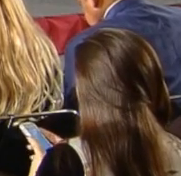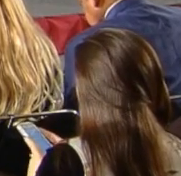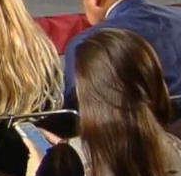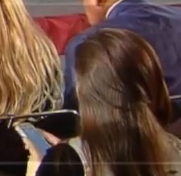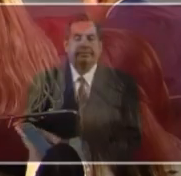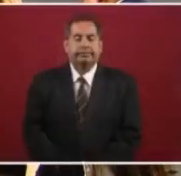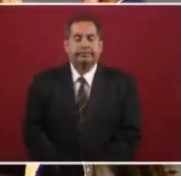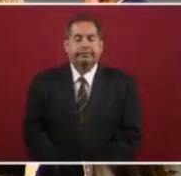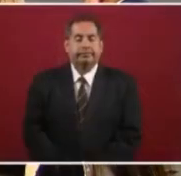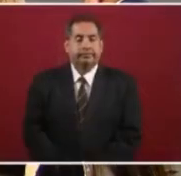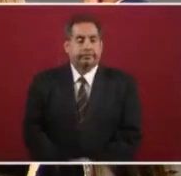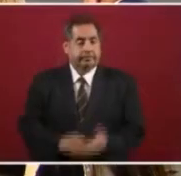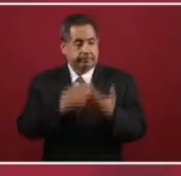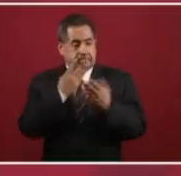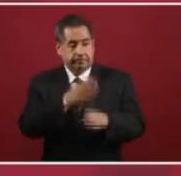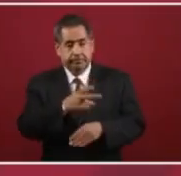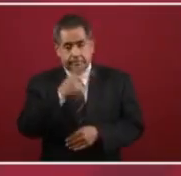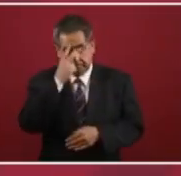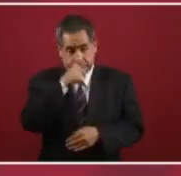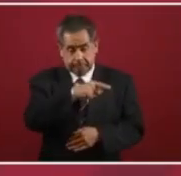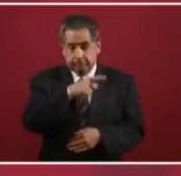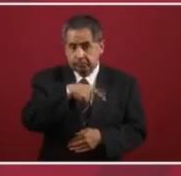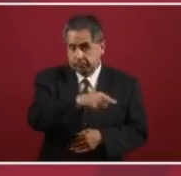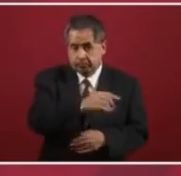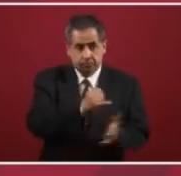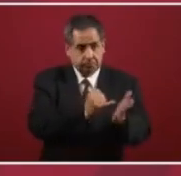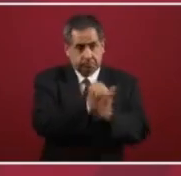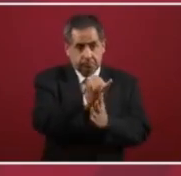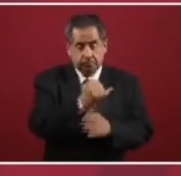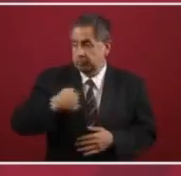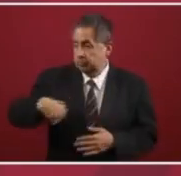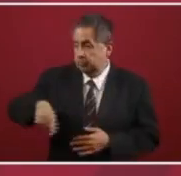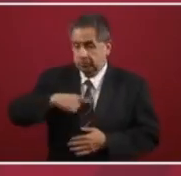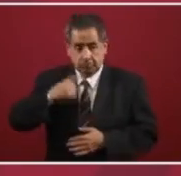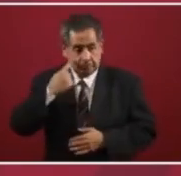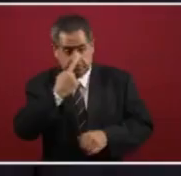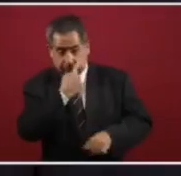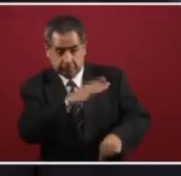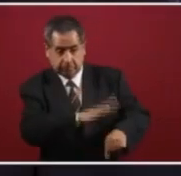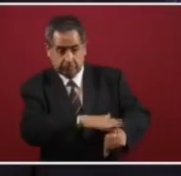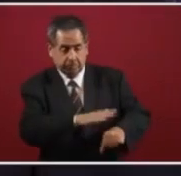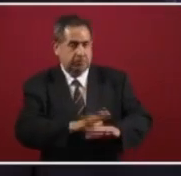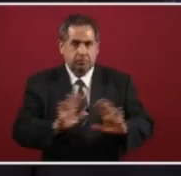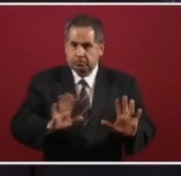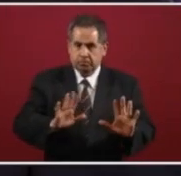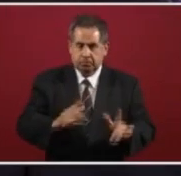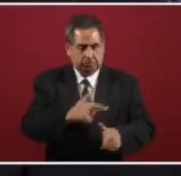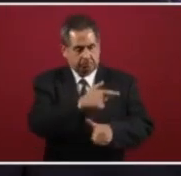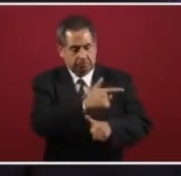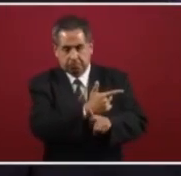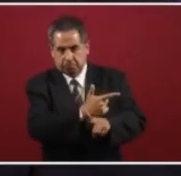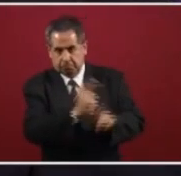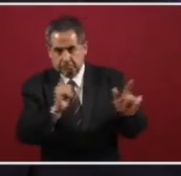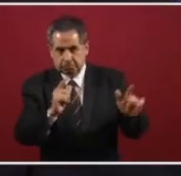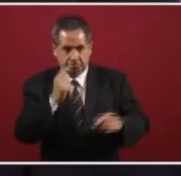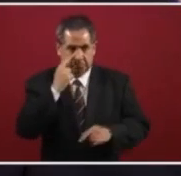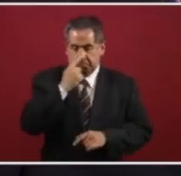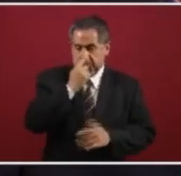recomendación. Además, ellos son libres y